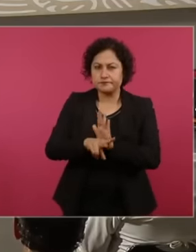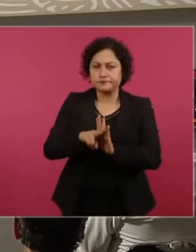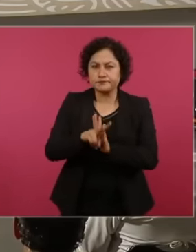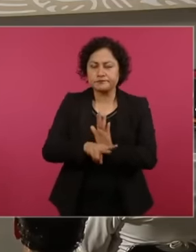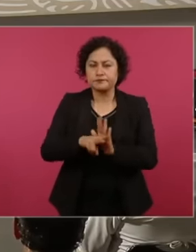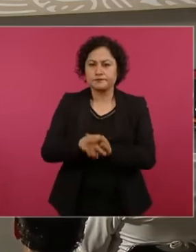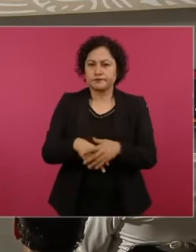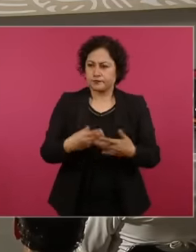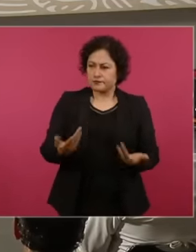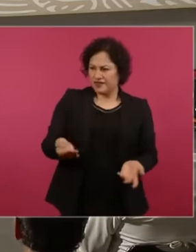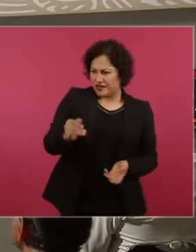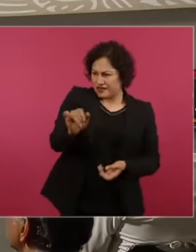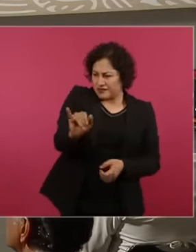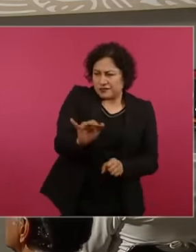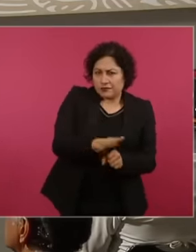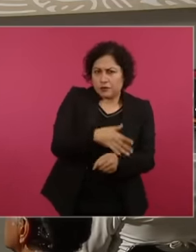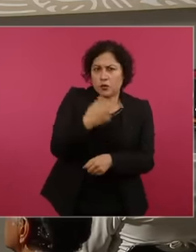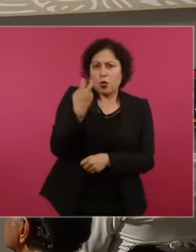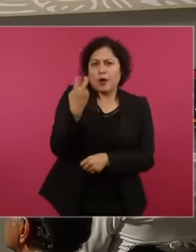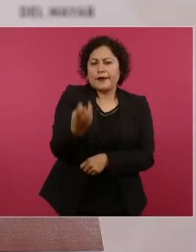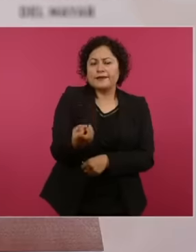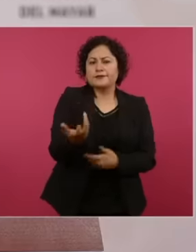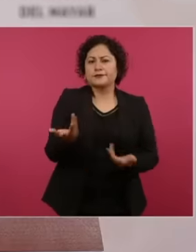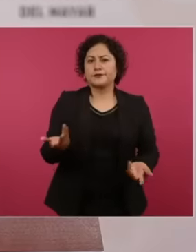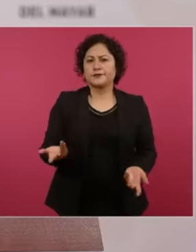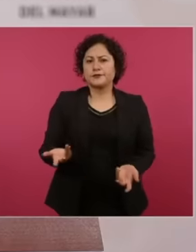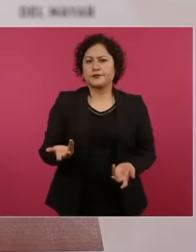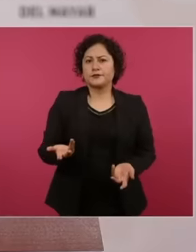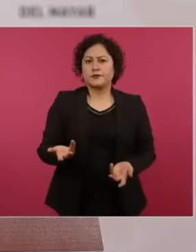Sí, por eso, pero la idea es,